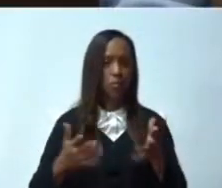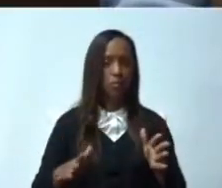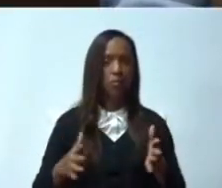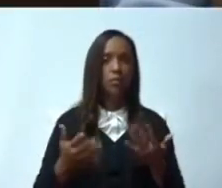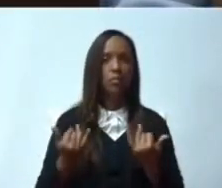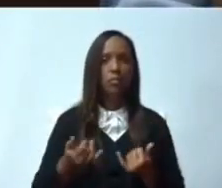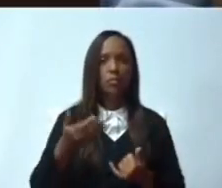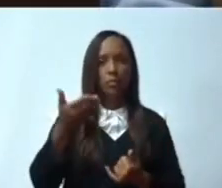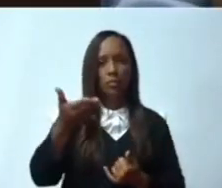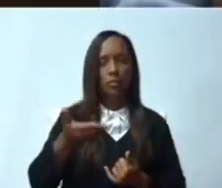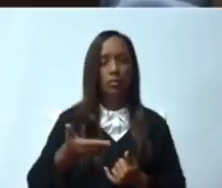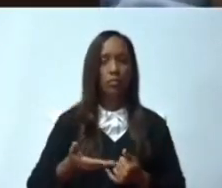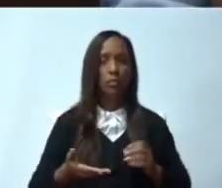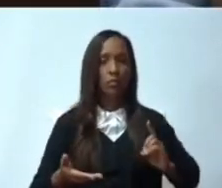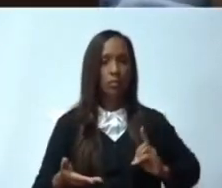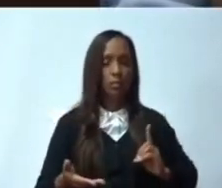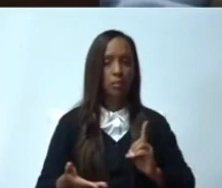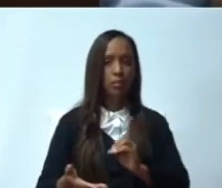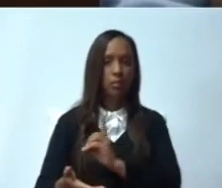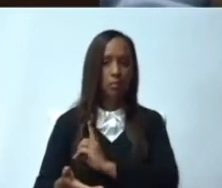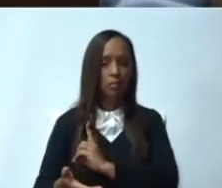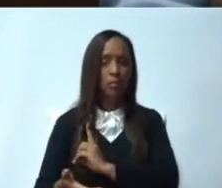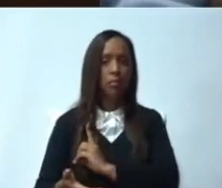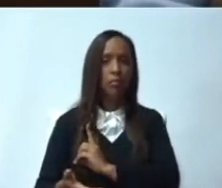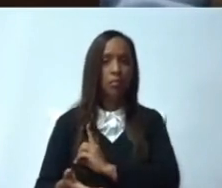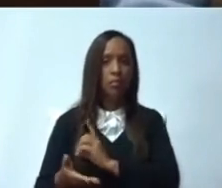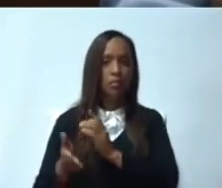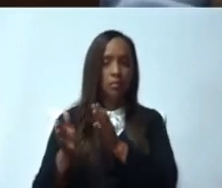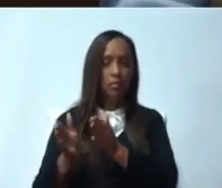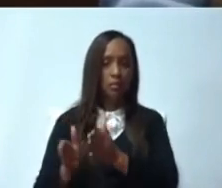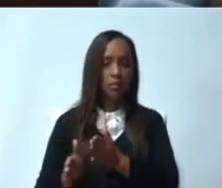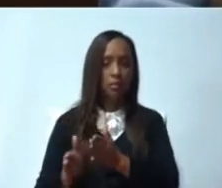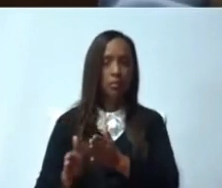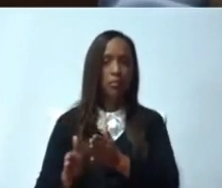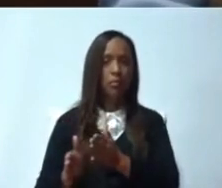Y luego entraremos con el diputado proponente.